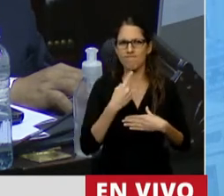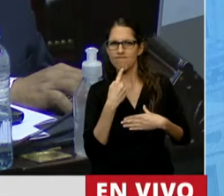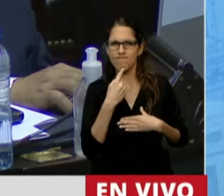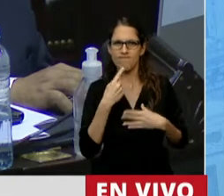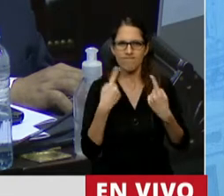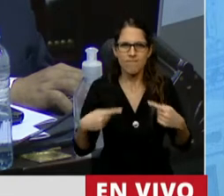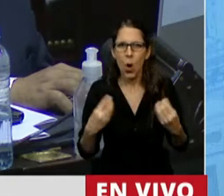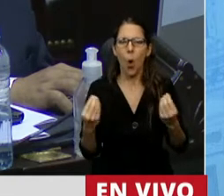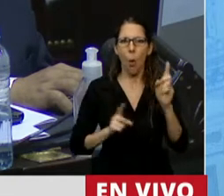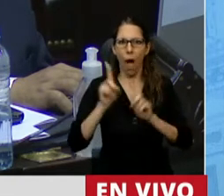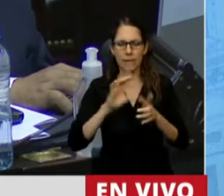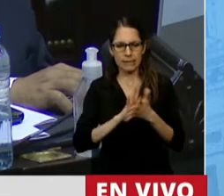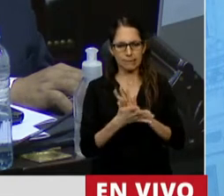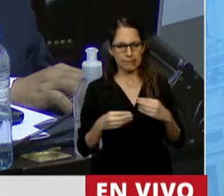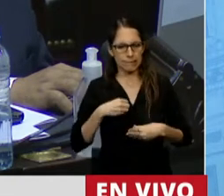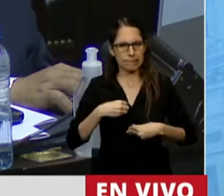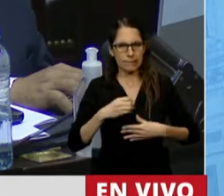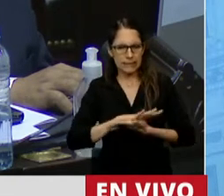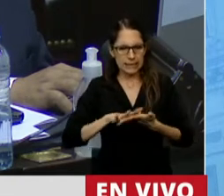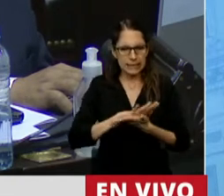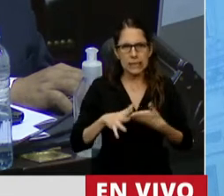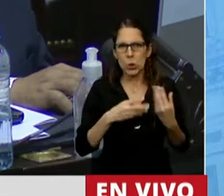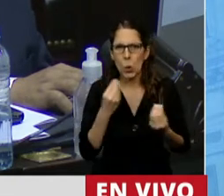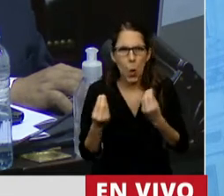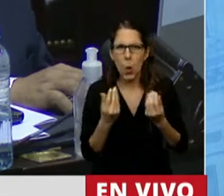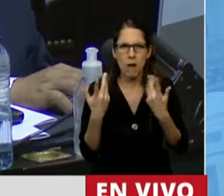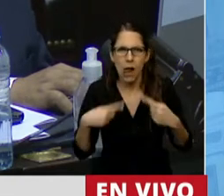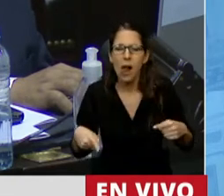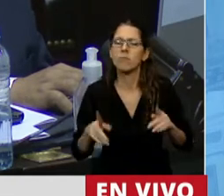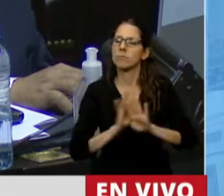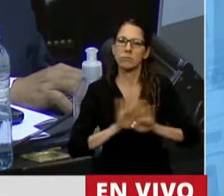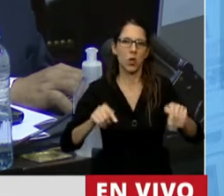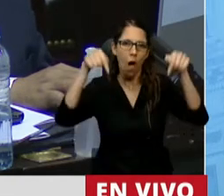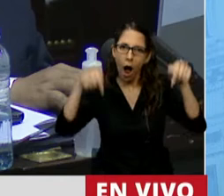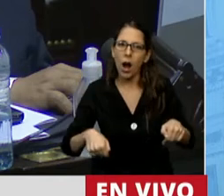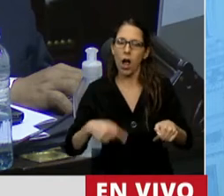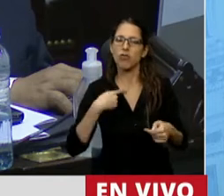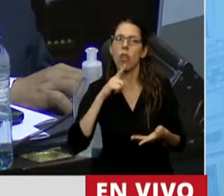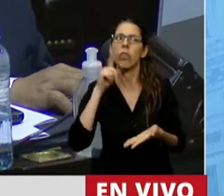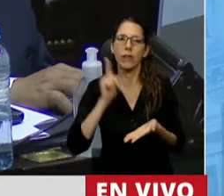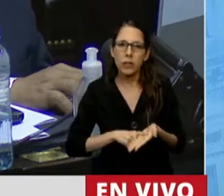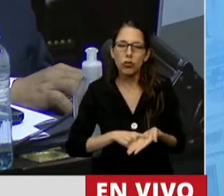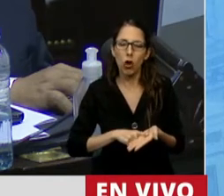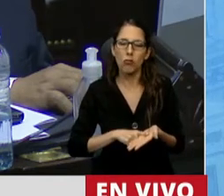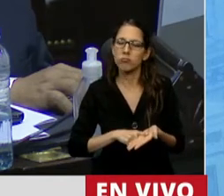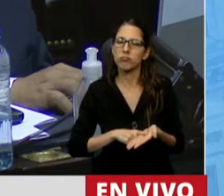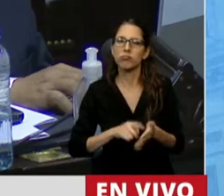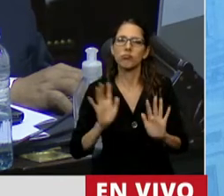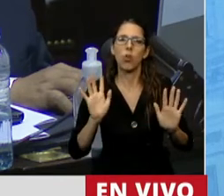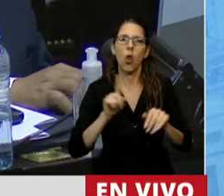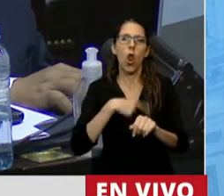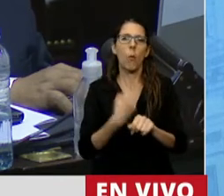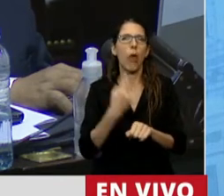tensiones que no podamos resolver, yo en esta decisión, presidente, no puedo tener una posición que